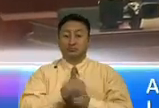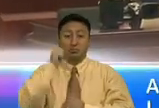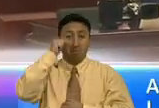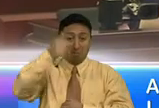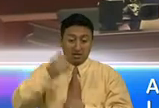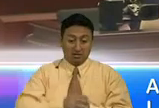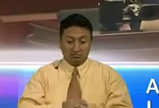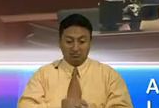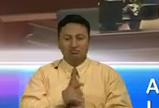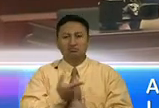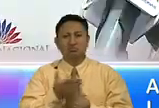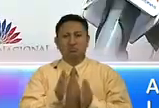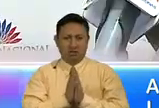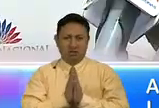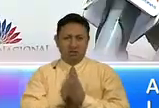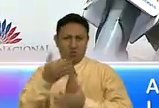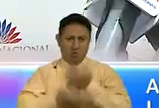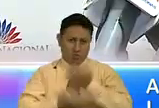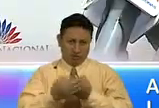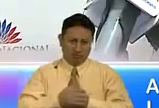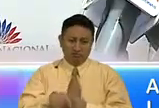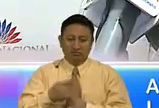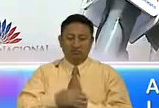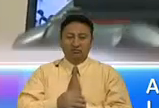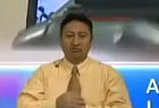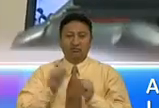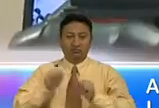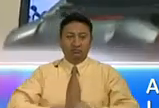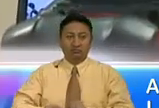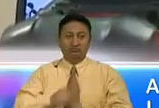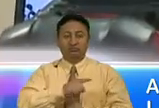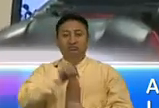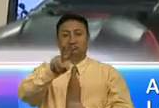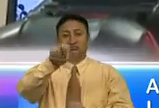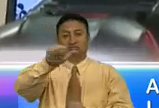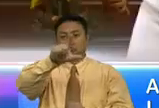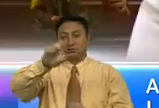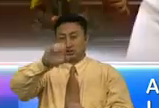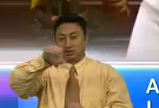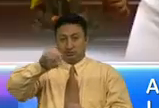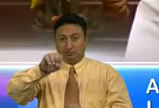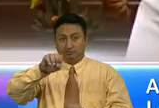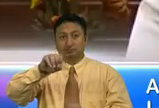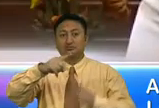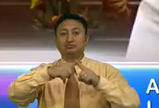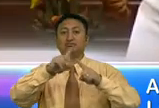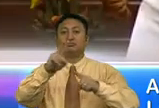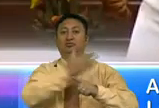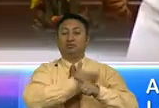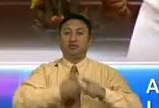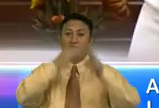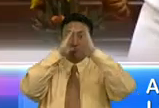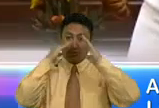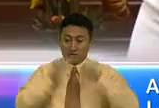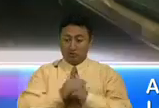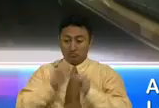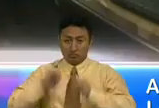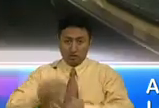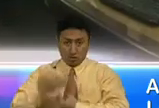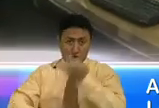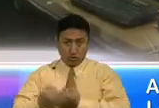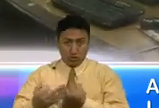no el pedido judicial de levantar la inmunidad para enjuiciar tanto a Norma Vallejo como a la ex vicepresidenta María Alejandra Vicuña.